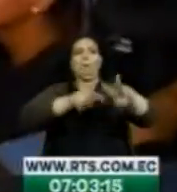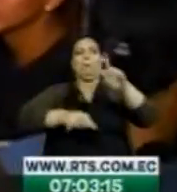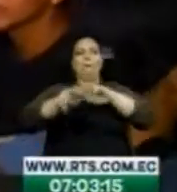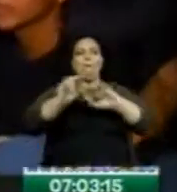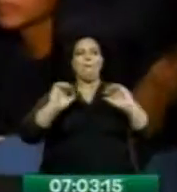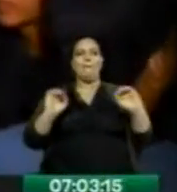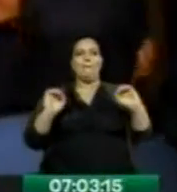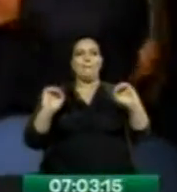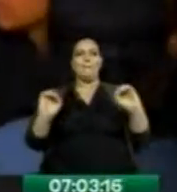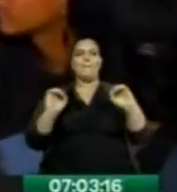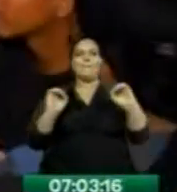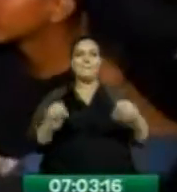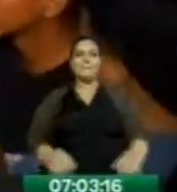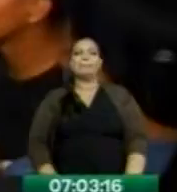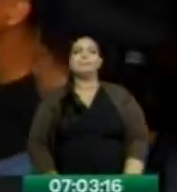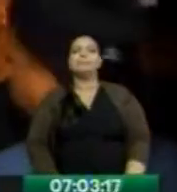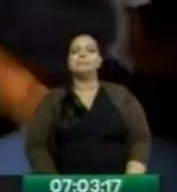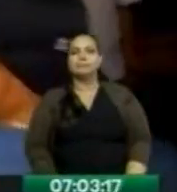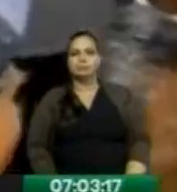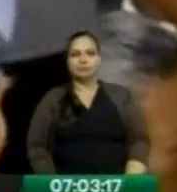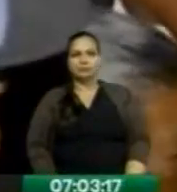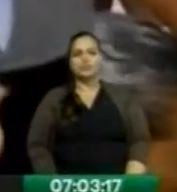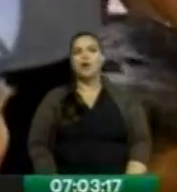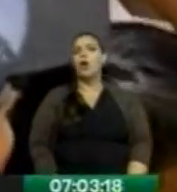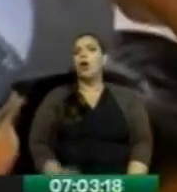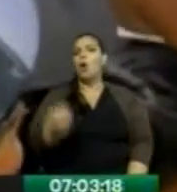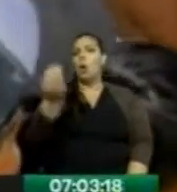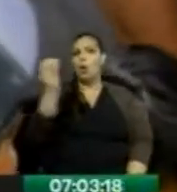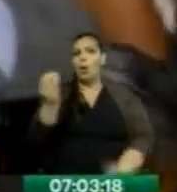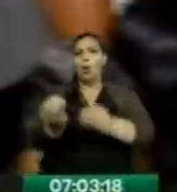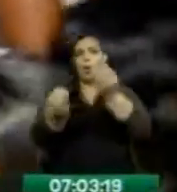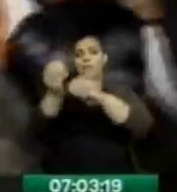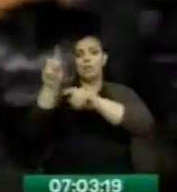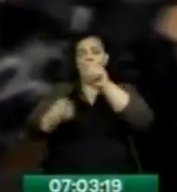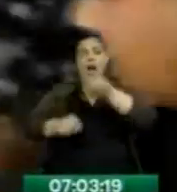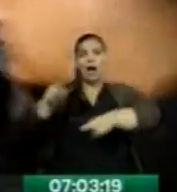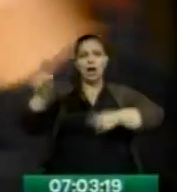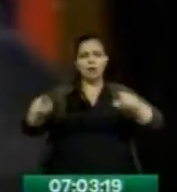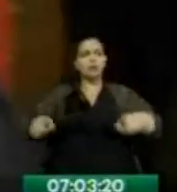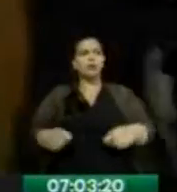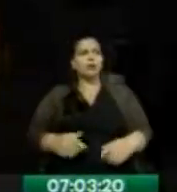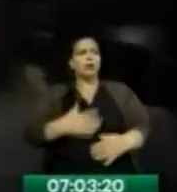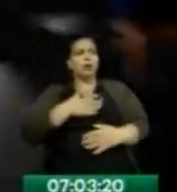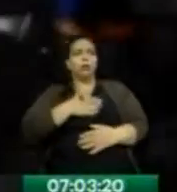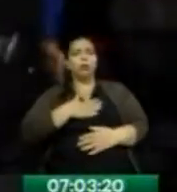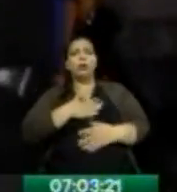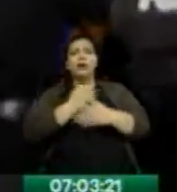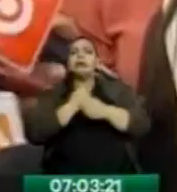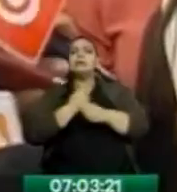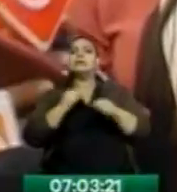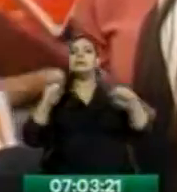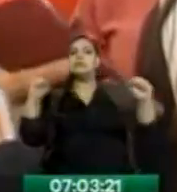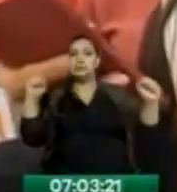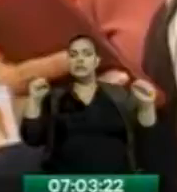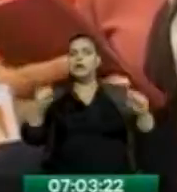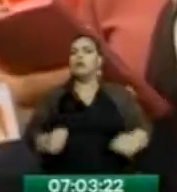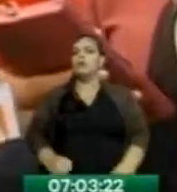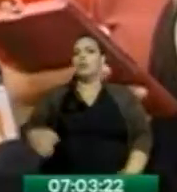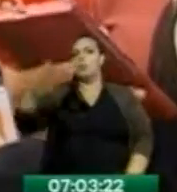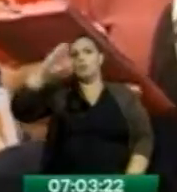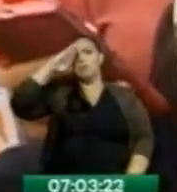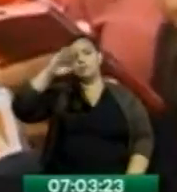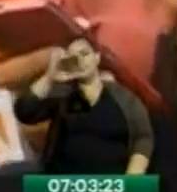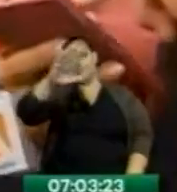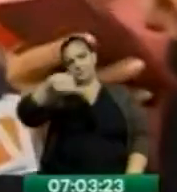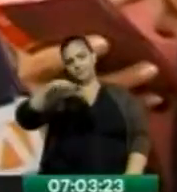de la misma. Fueron trasladados a fiscalía para rendir declaraciones. Y pues hemos dado también con la ubicación de otra